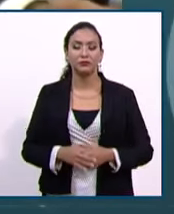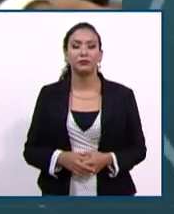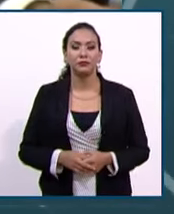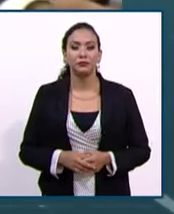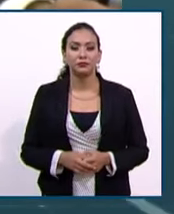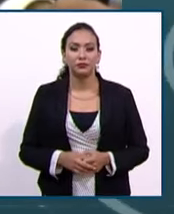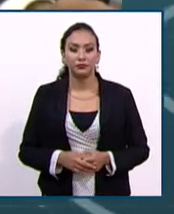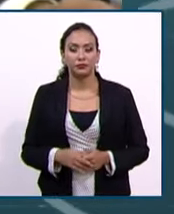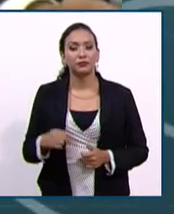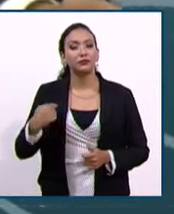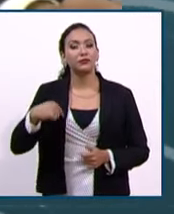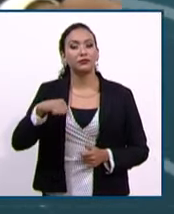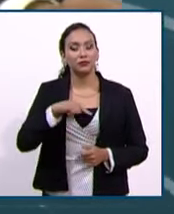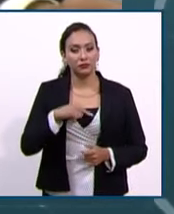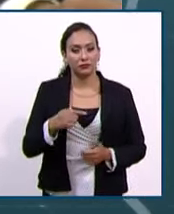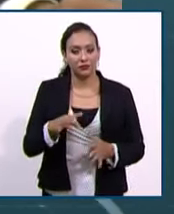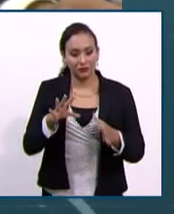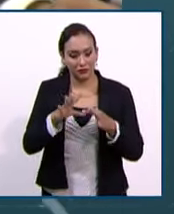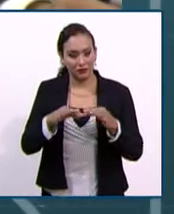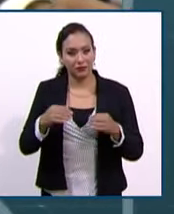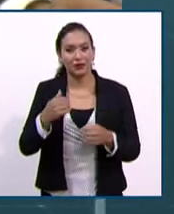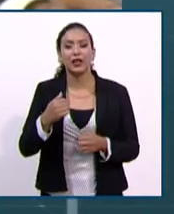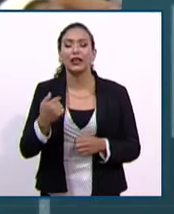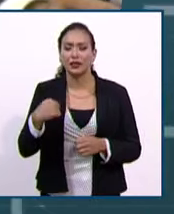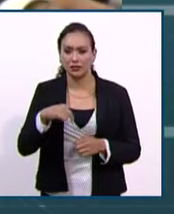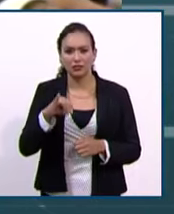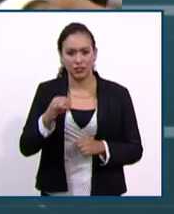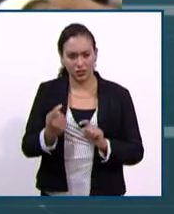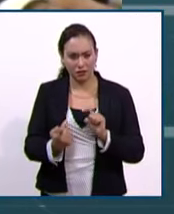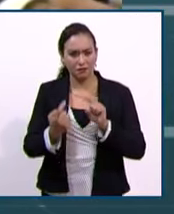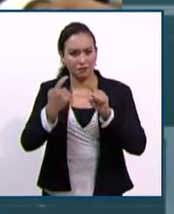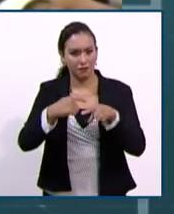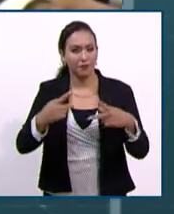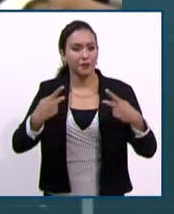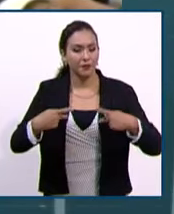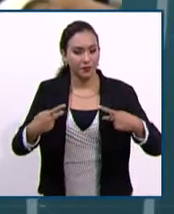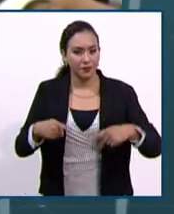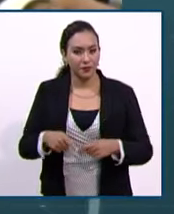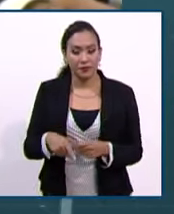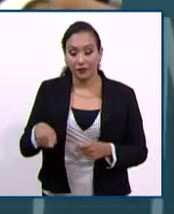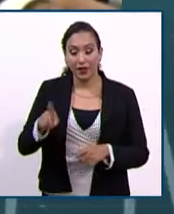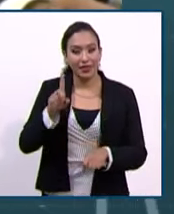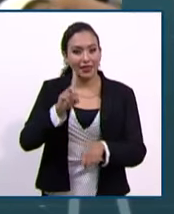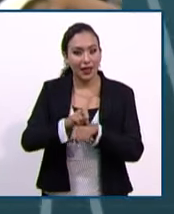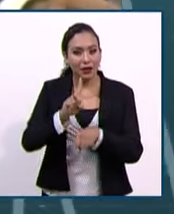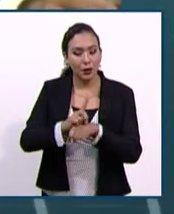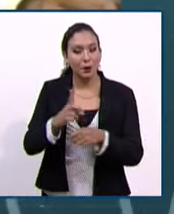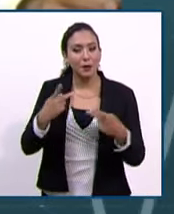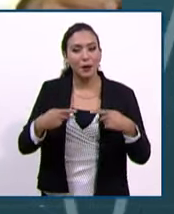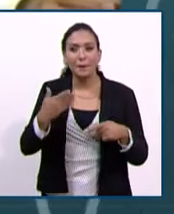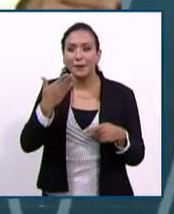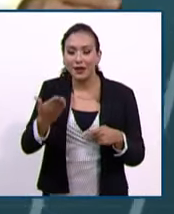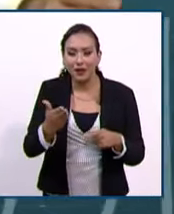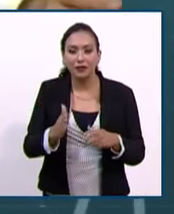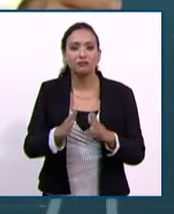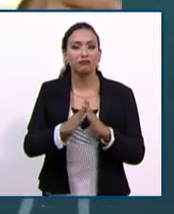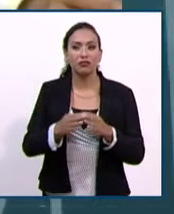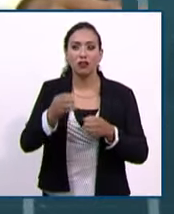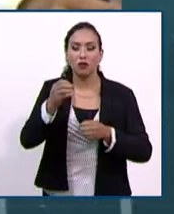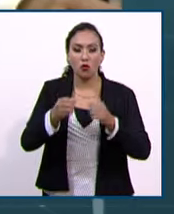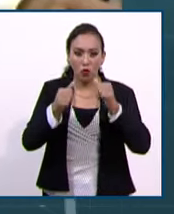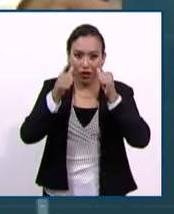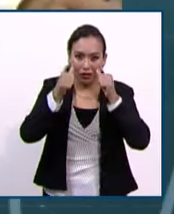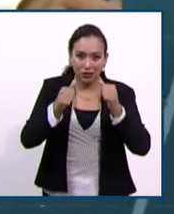Refrendamos nuestra empatía con las personas que día a día buscan la justicia que